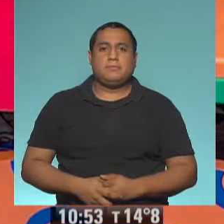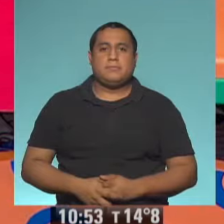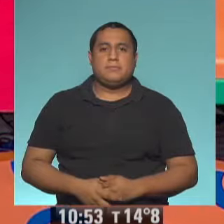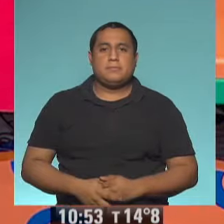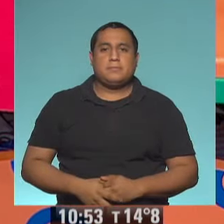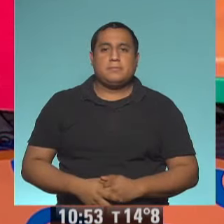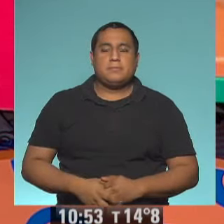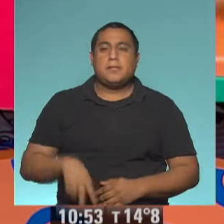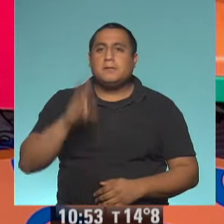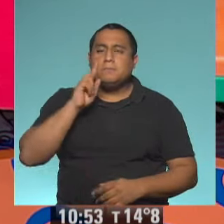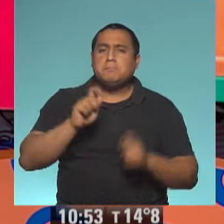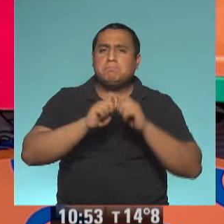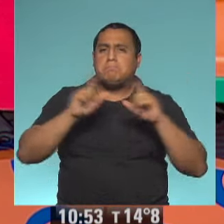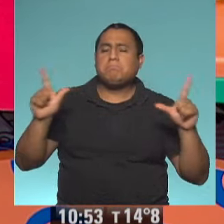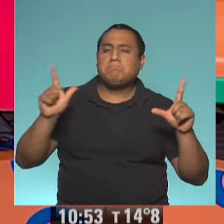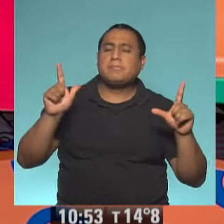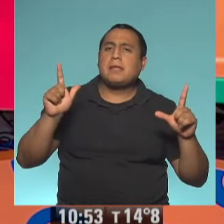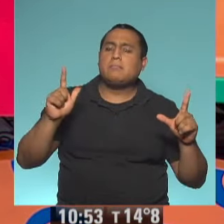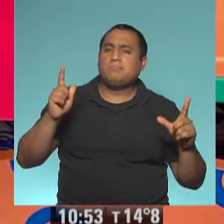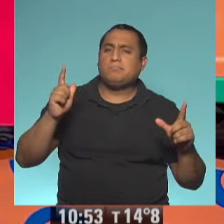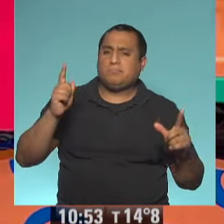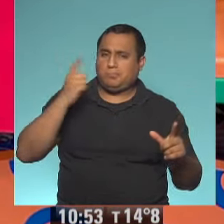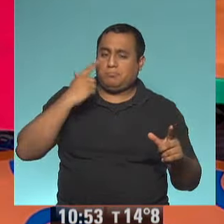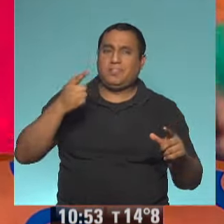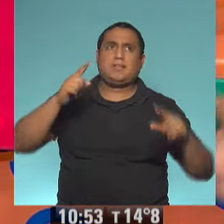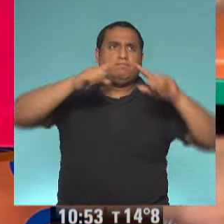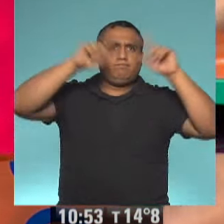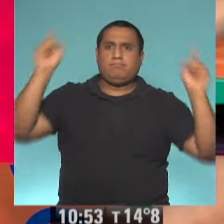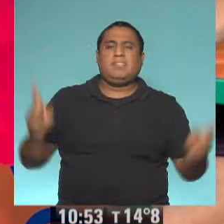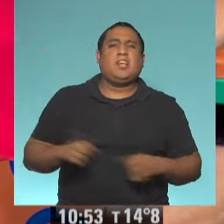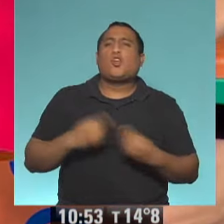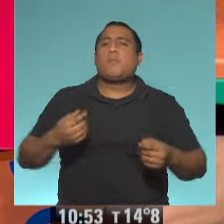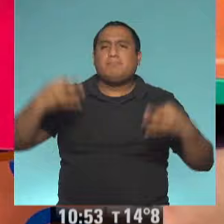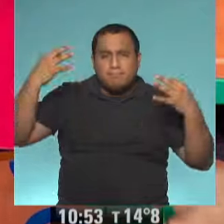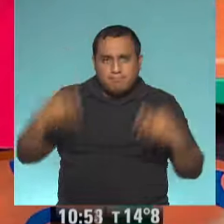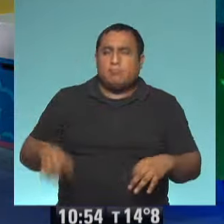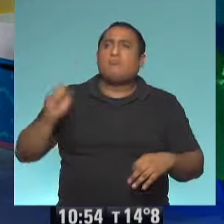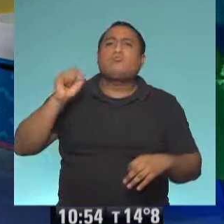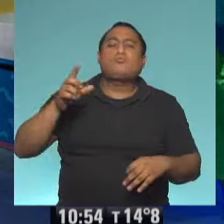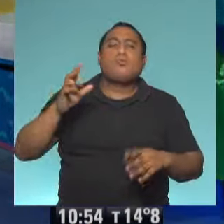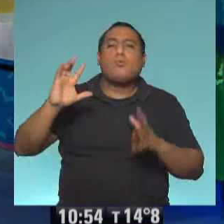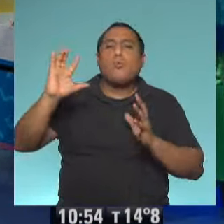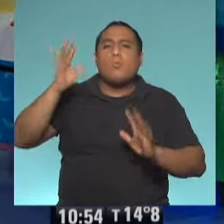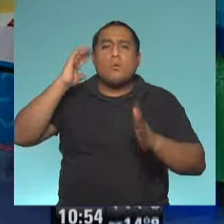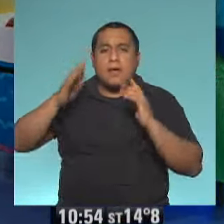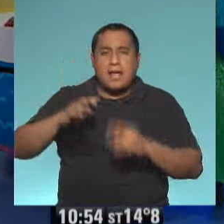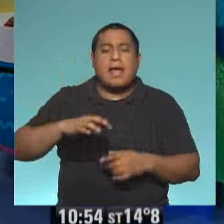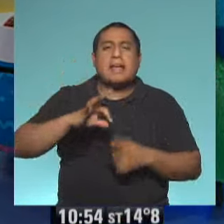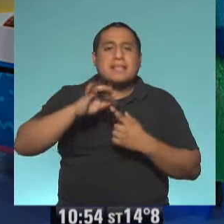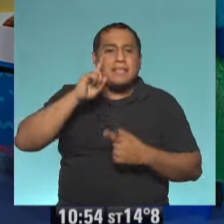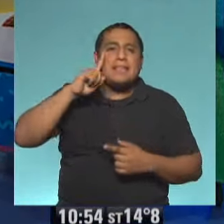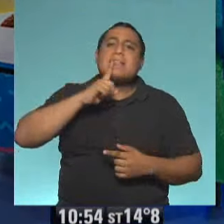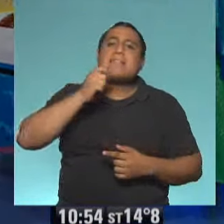Sí. Ahí estamos viendo imágenes de un ejemplo de estandarte de la murga de Les Quita Penas, que es la murga de Pablo, el murguero